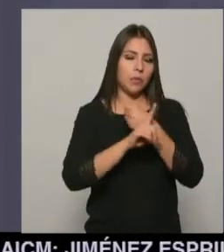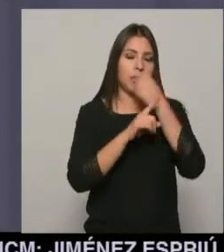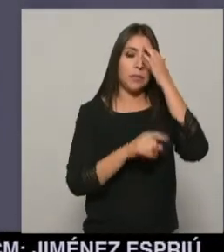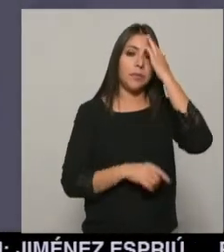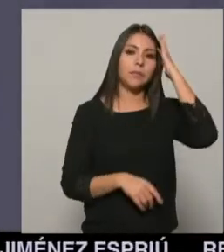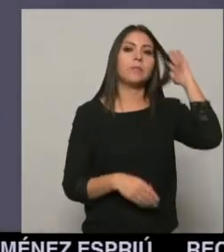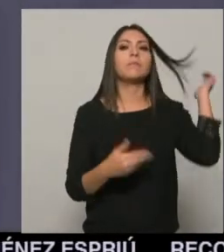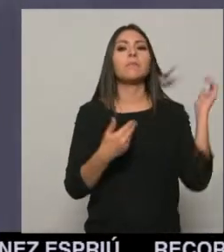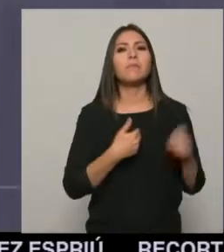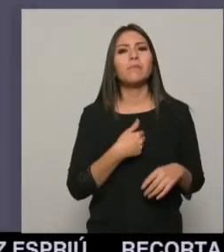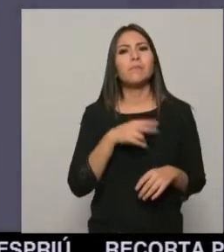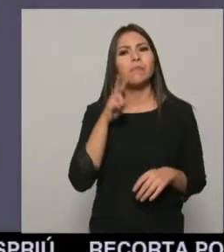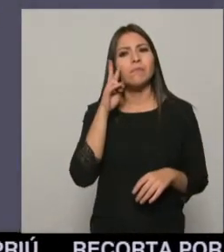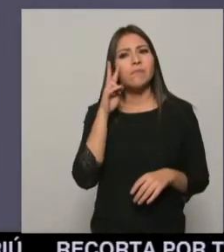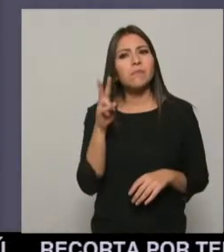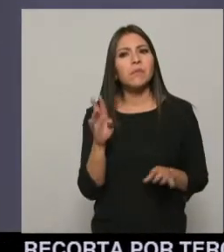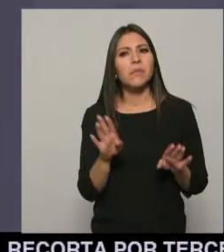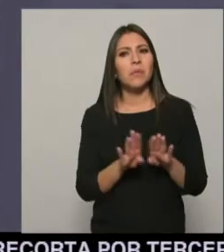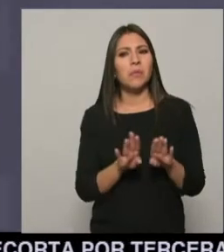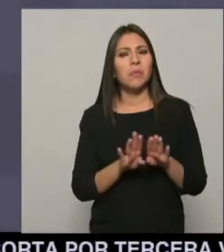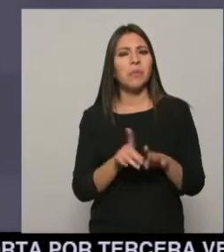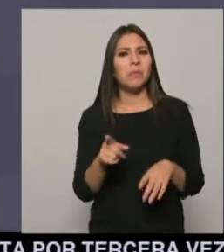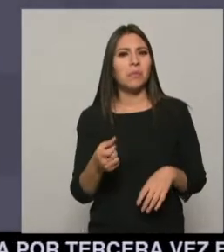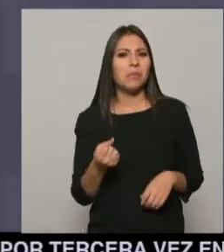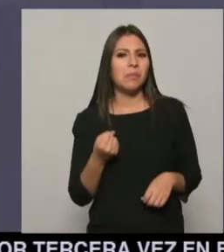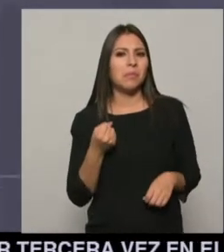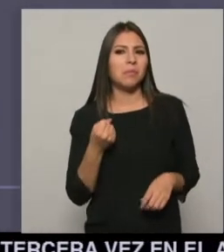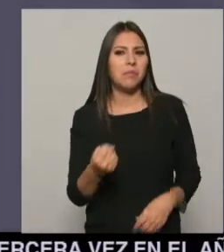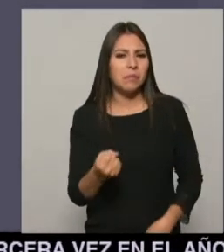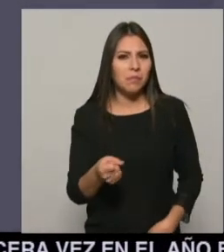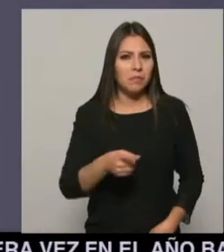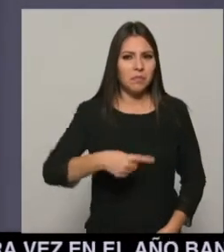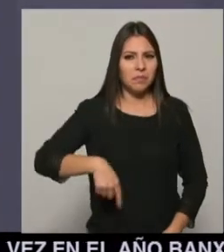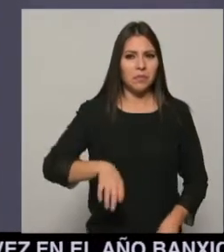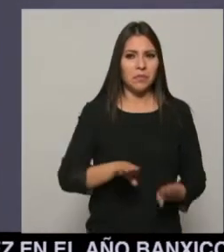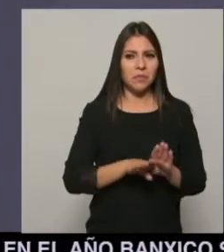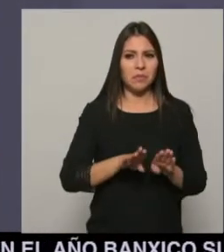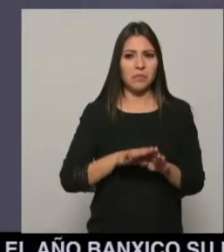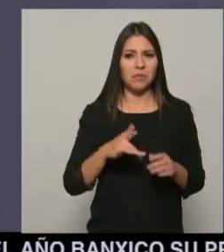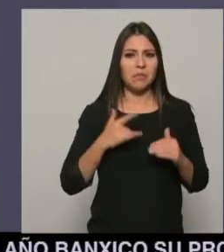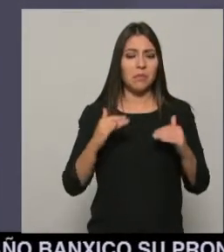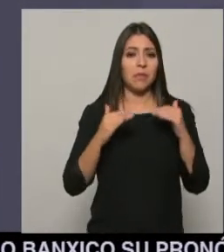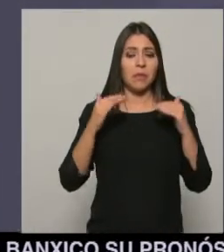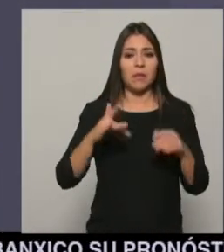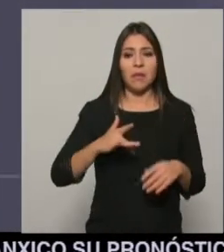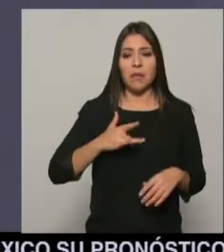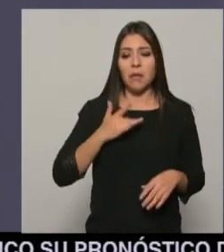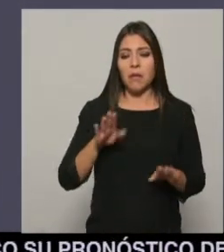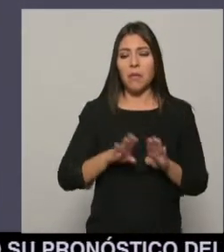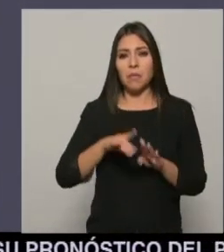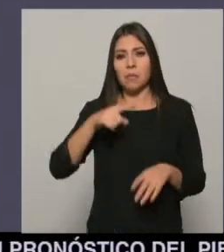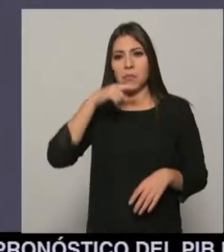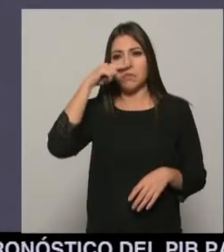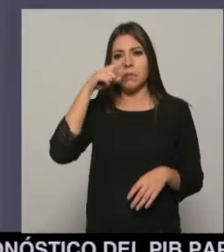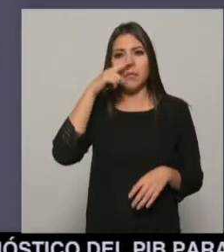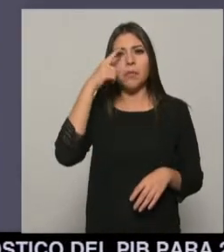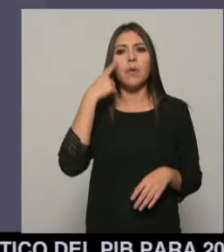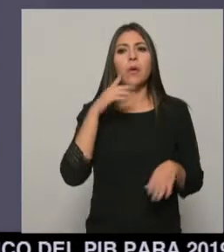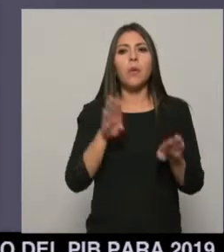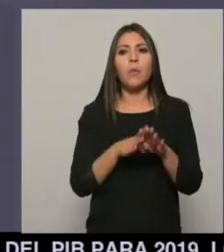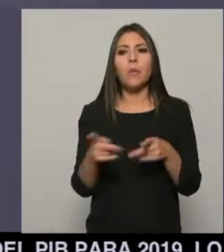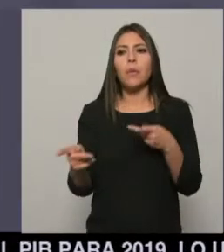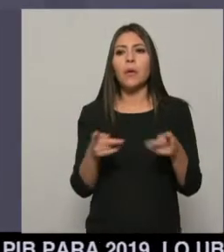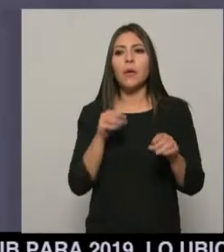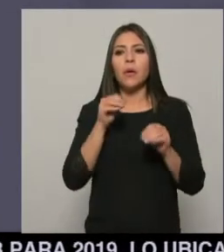soberbia, noto ego en esta impartición legislativa, en esta impartición de políticas de